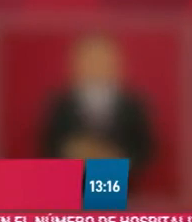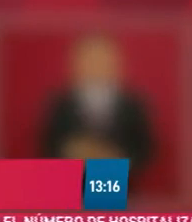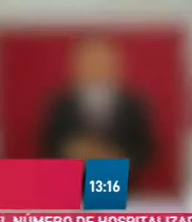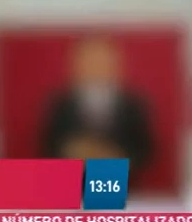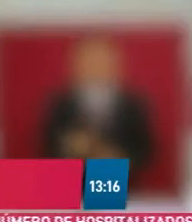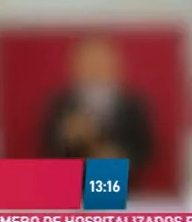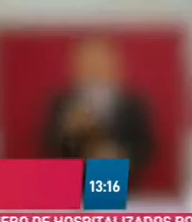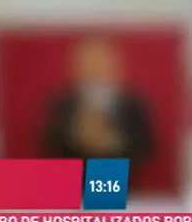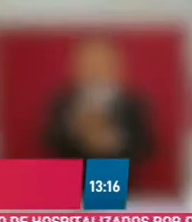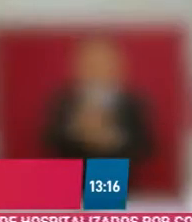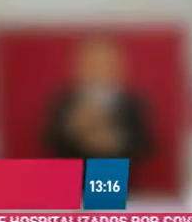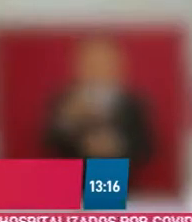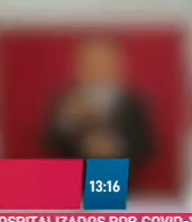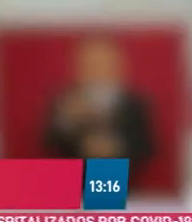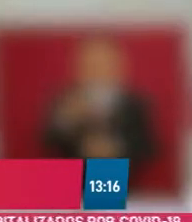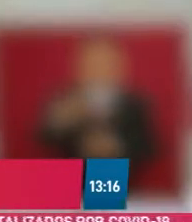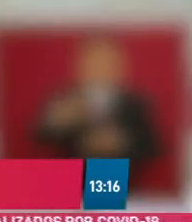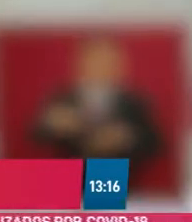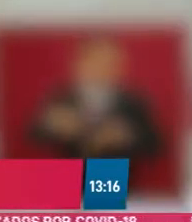Ha habido una reducción